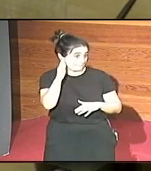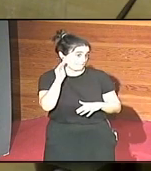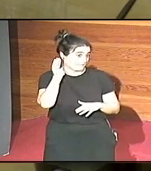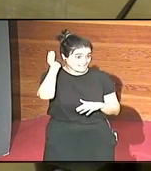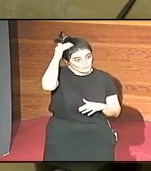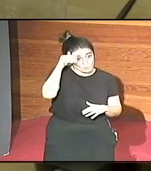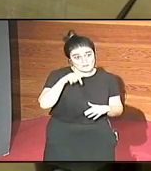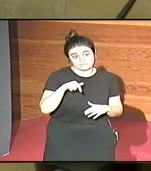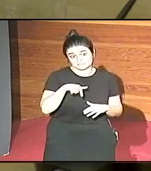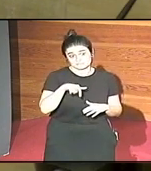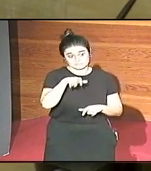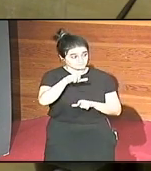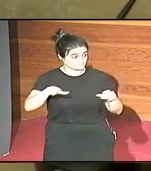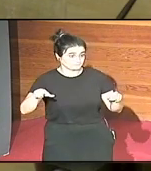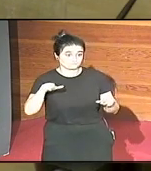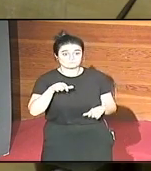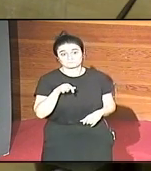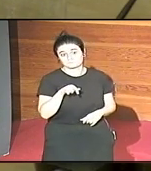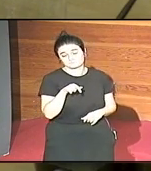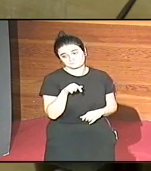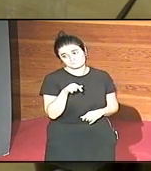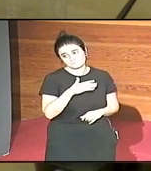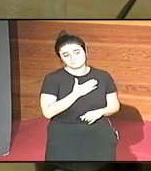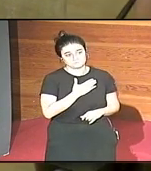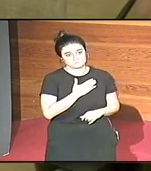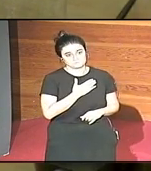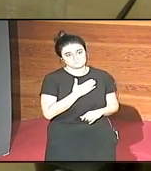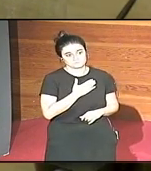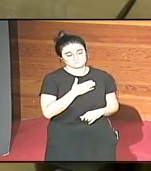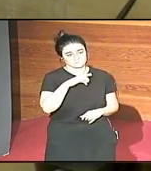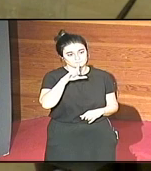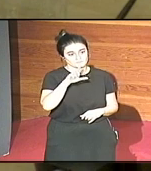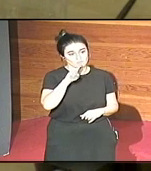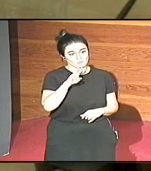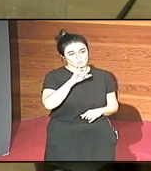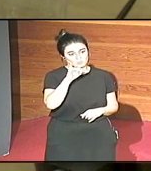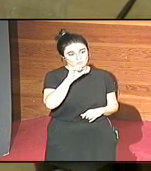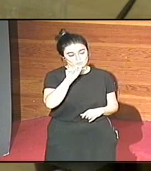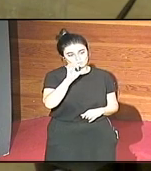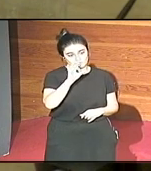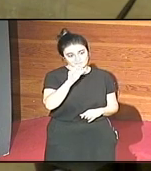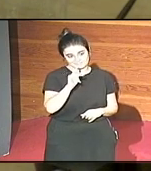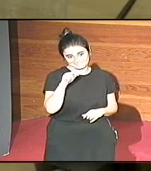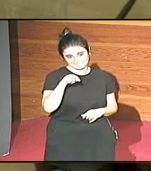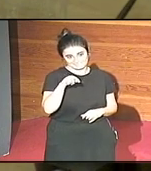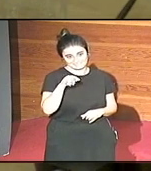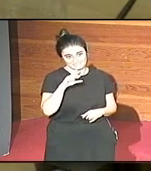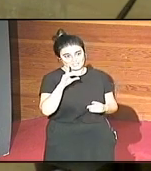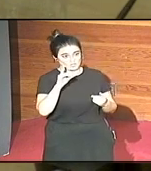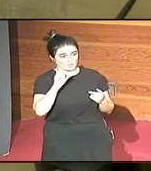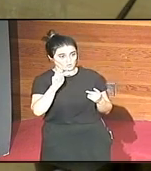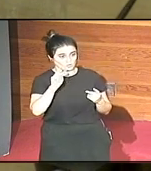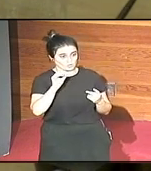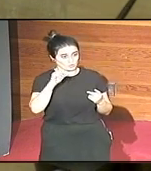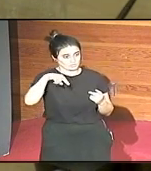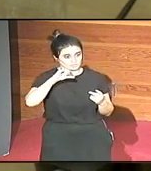repúblicas populares de Luhansk y Donetsk, que son los que componían